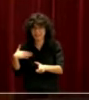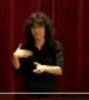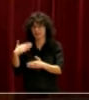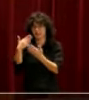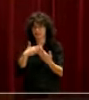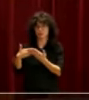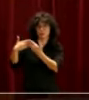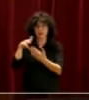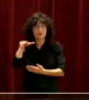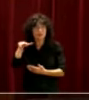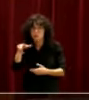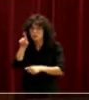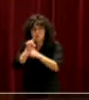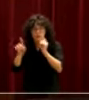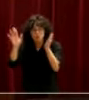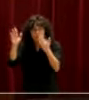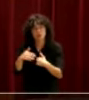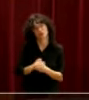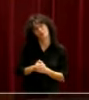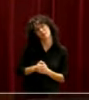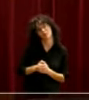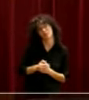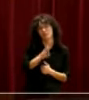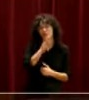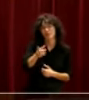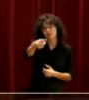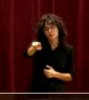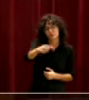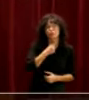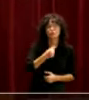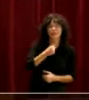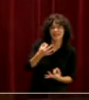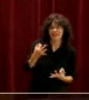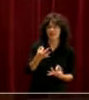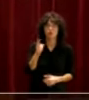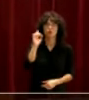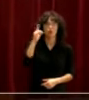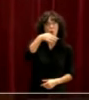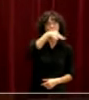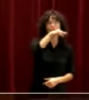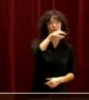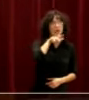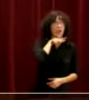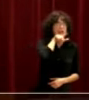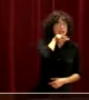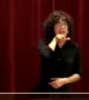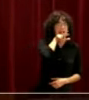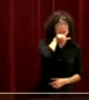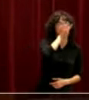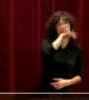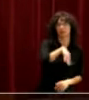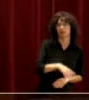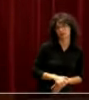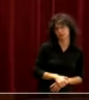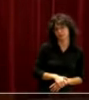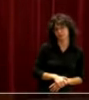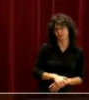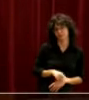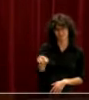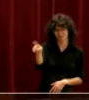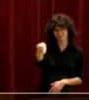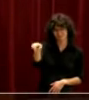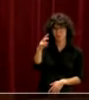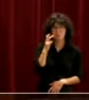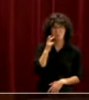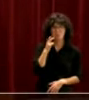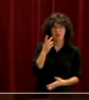todo el mundo fuese monolingüe en catalán. Y luego, es que no sé este miedo que tienen de que se les van a acabar los chiringuitos.